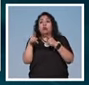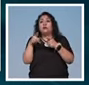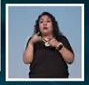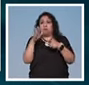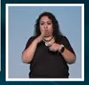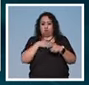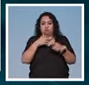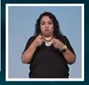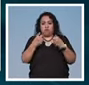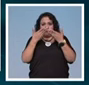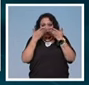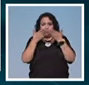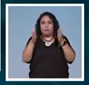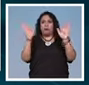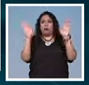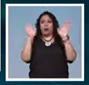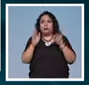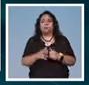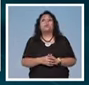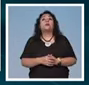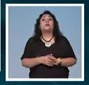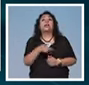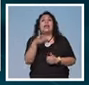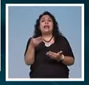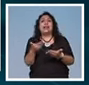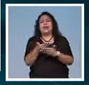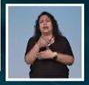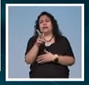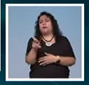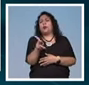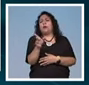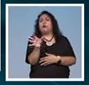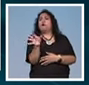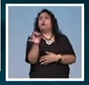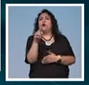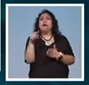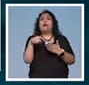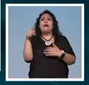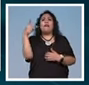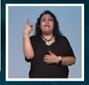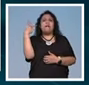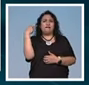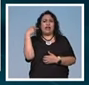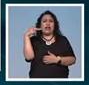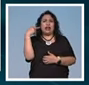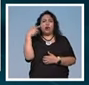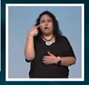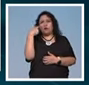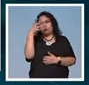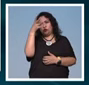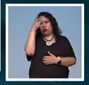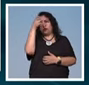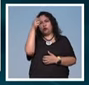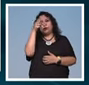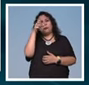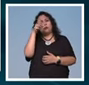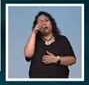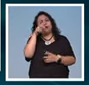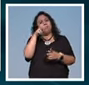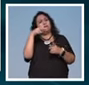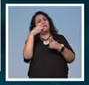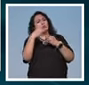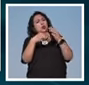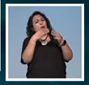ampliamos nosotros mismos. Su nacimiento en un pequeño pueblo de Veracruz lo marcó en su concepción de ver el mundo,